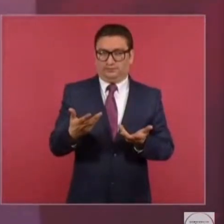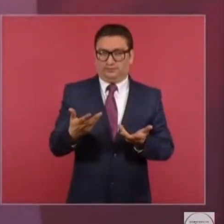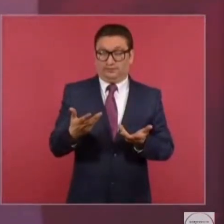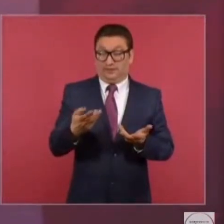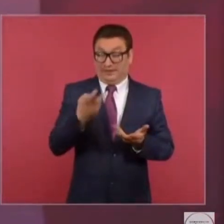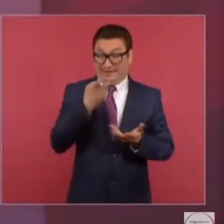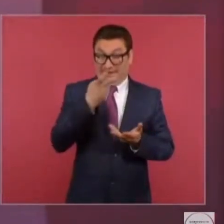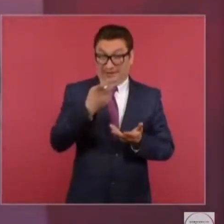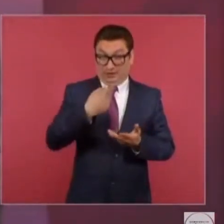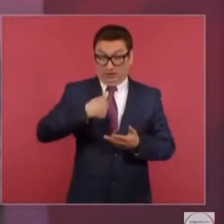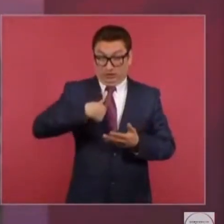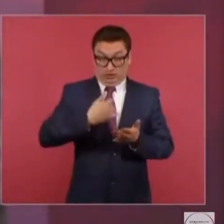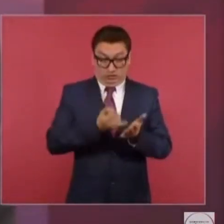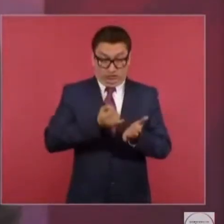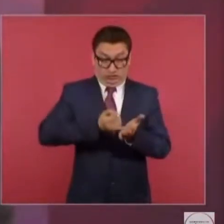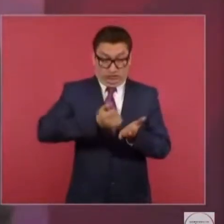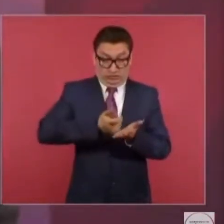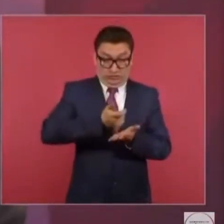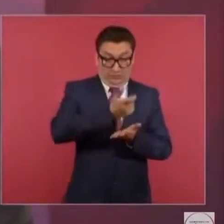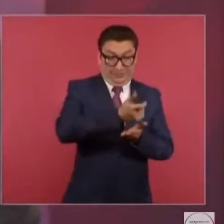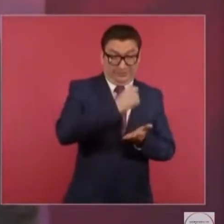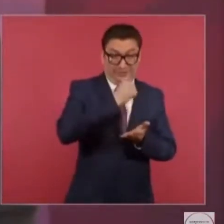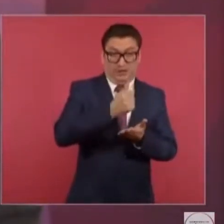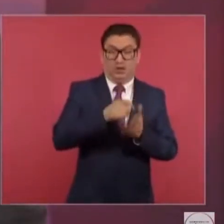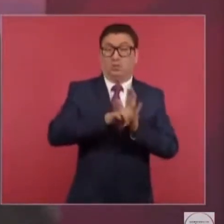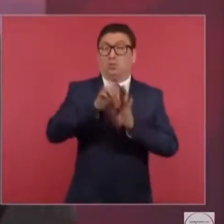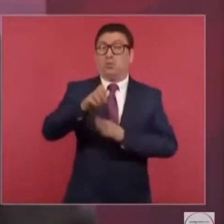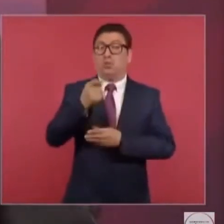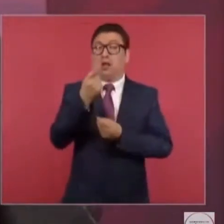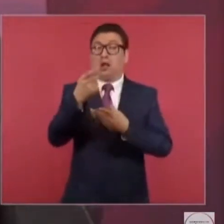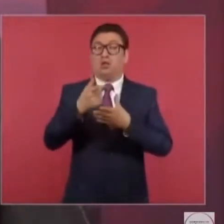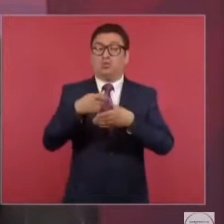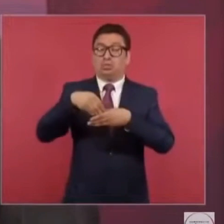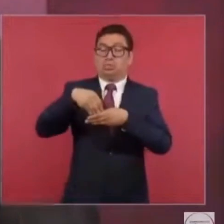con un sobre, con un embute